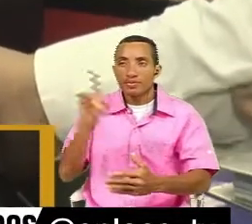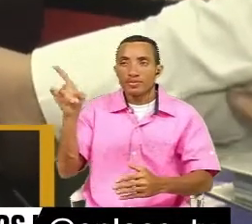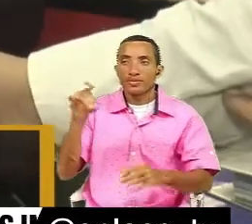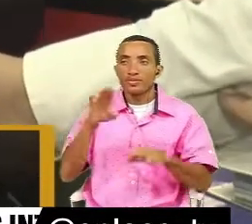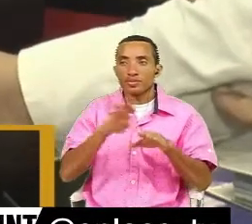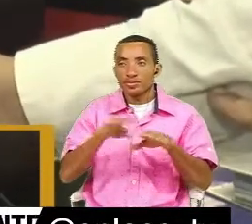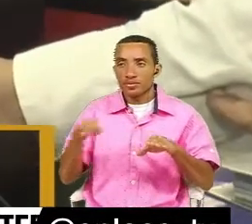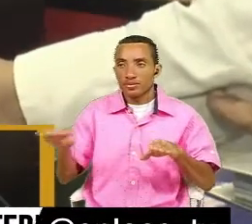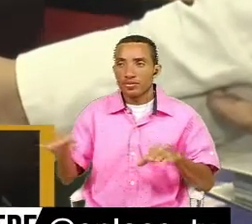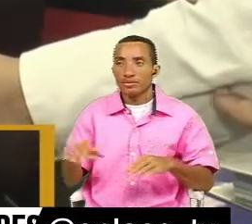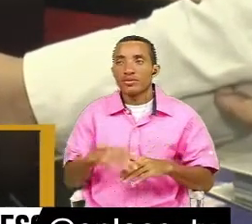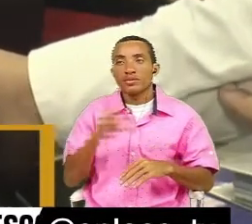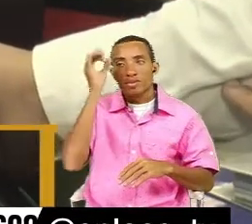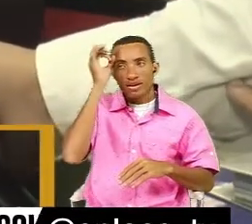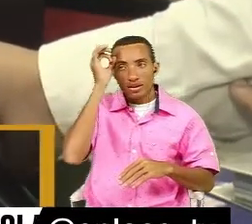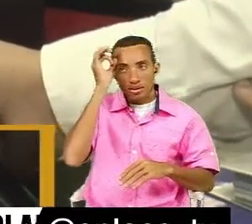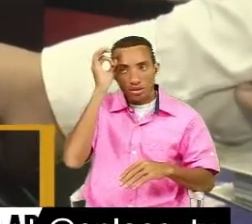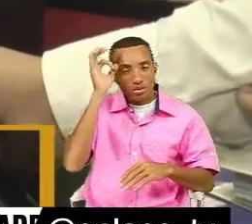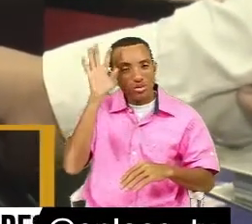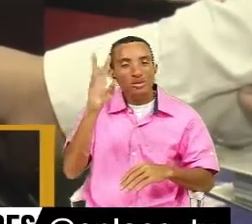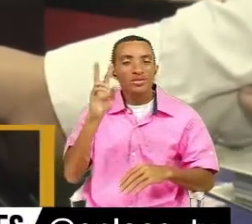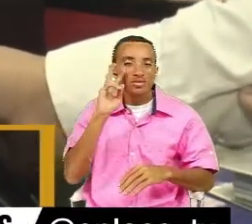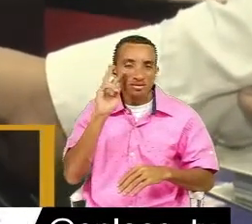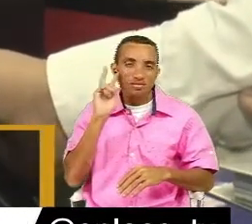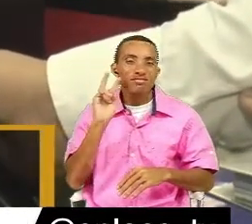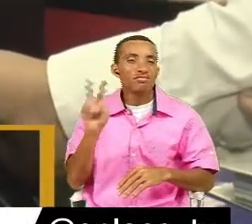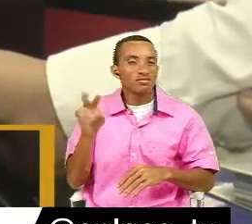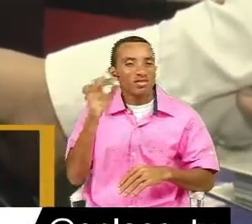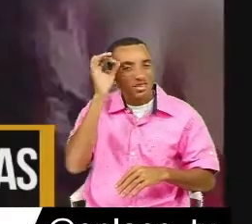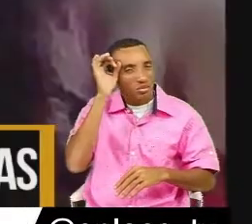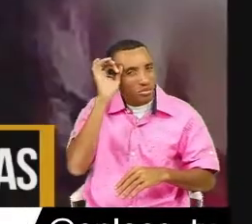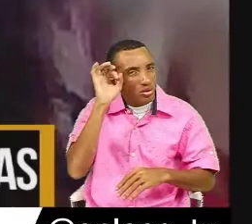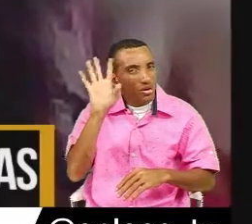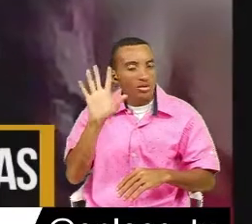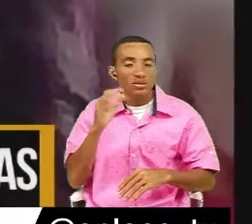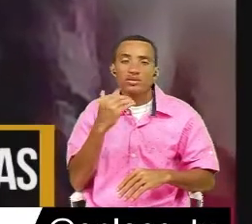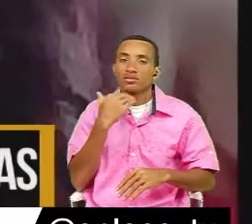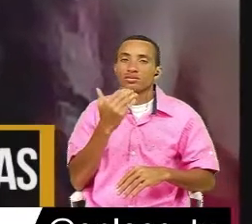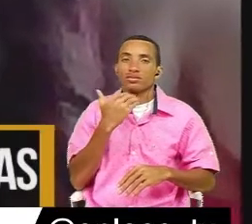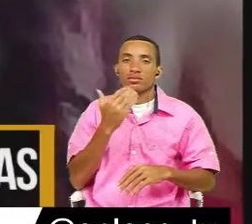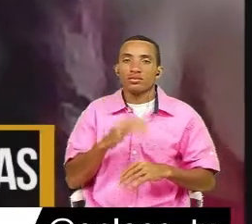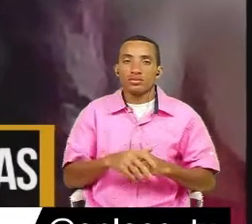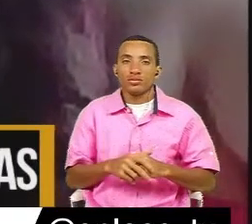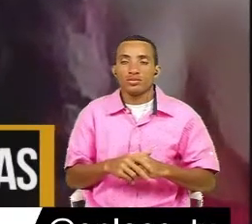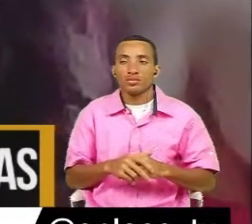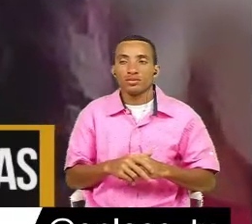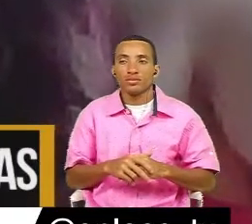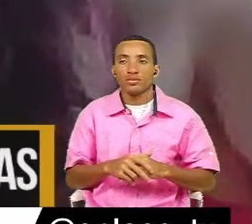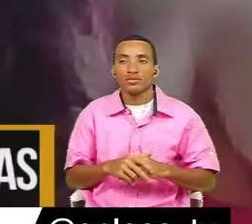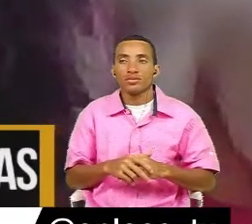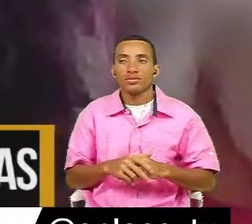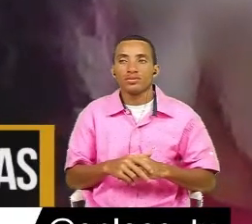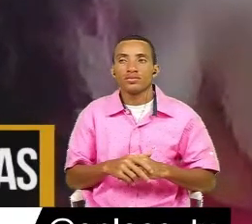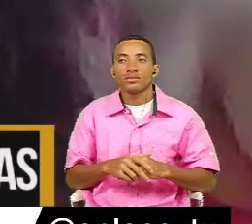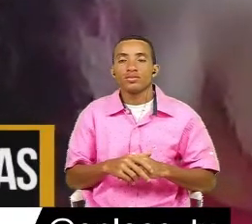nos dijeron que de pronto le parecía que la habían visto, pero que no sabía